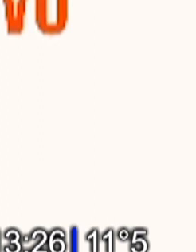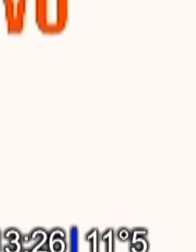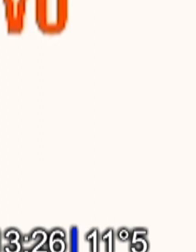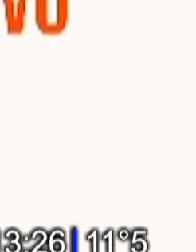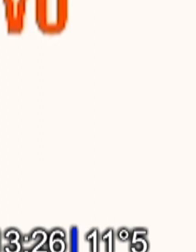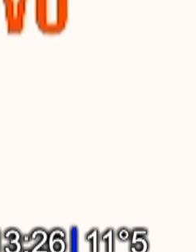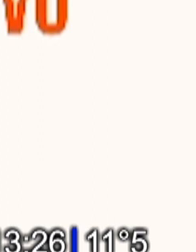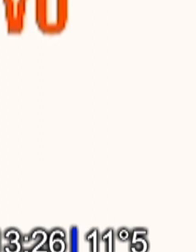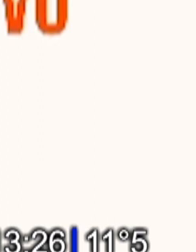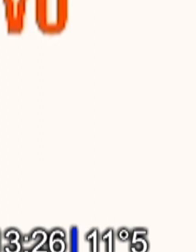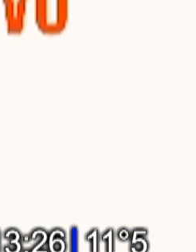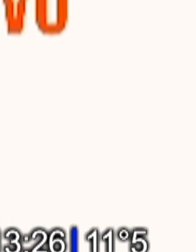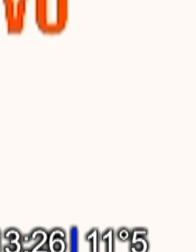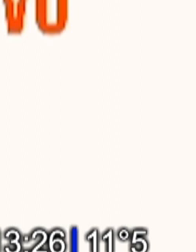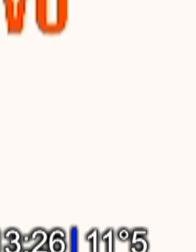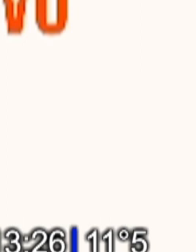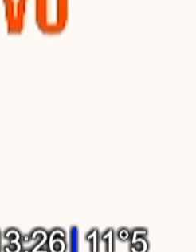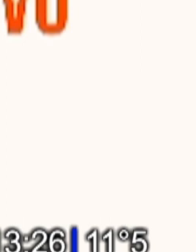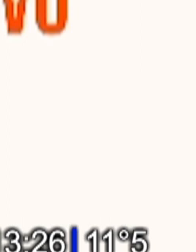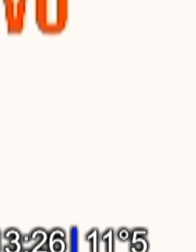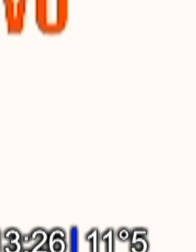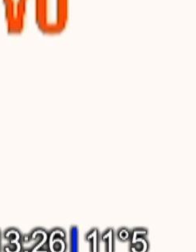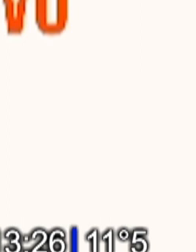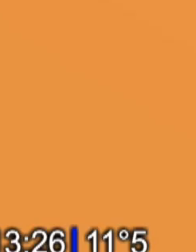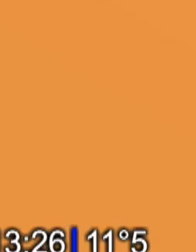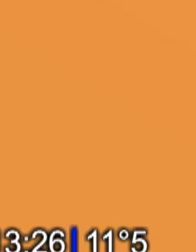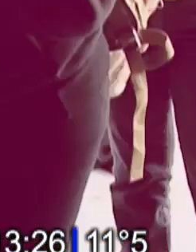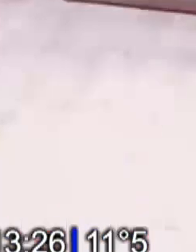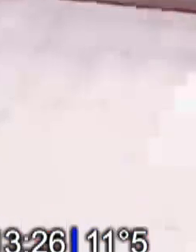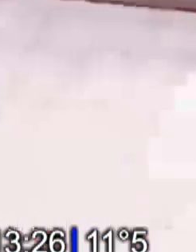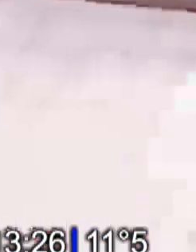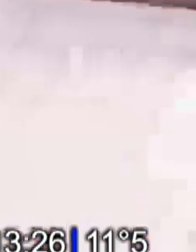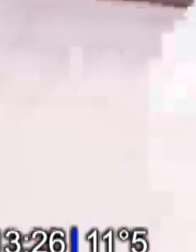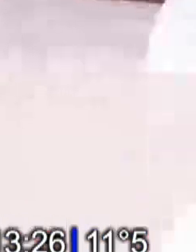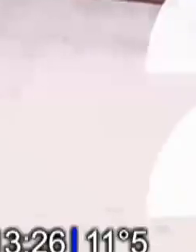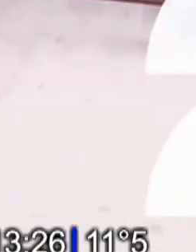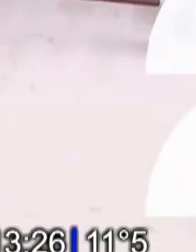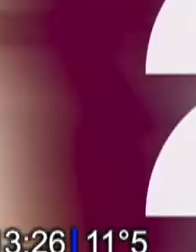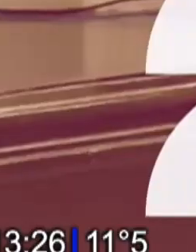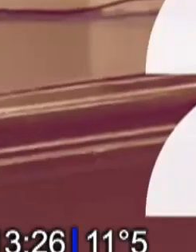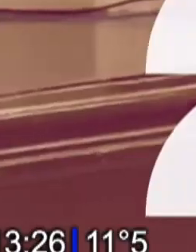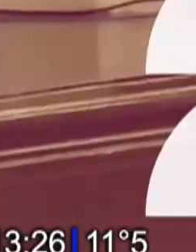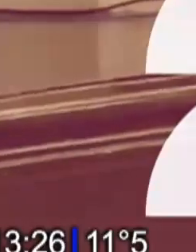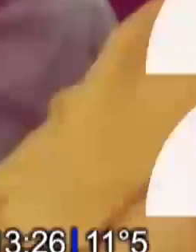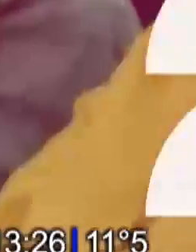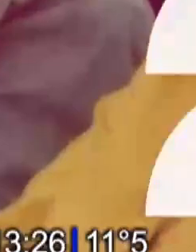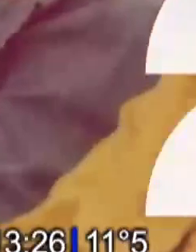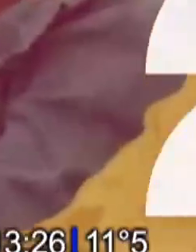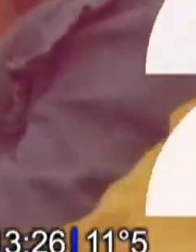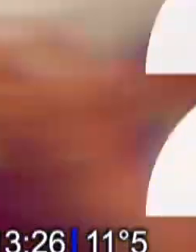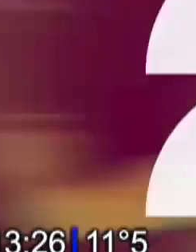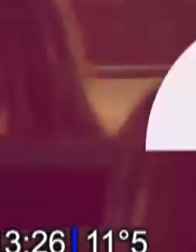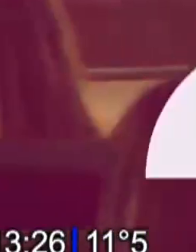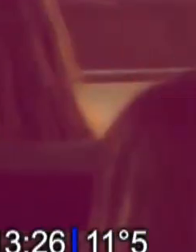como megashop.ok. Mega Shop. Pusimos en marcha el programa de emprendedores UPRO, destinado a todos